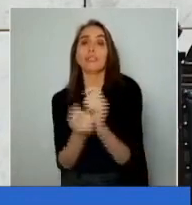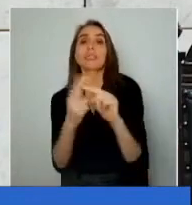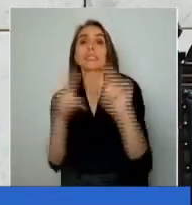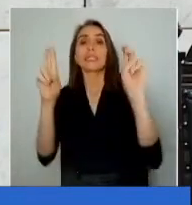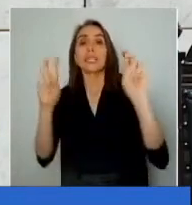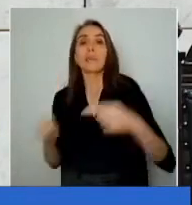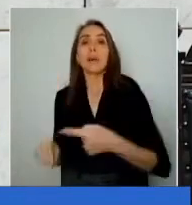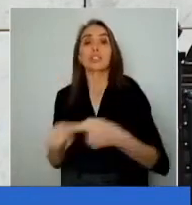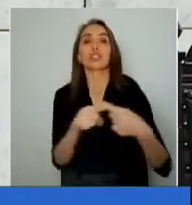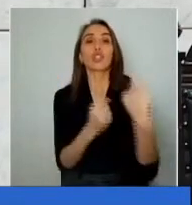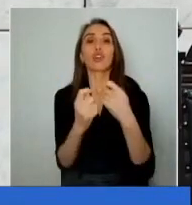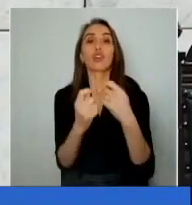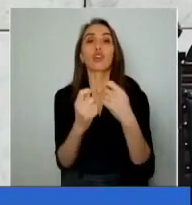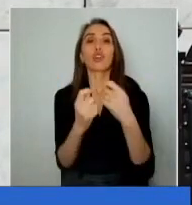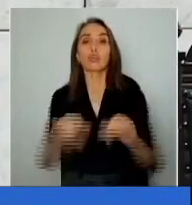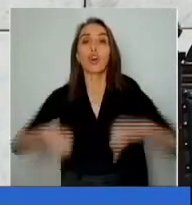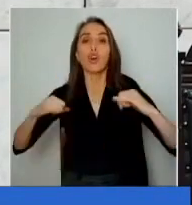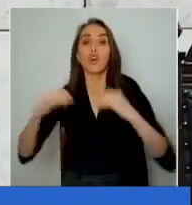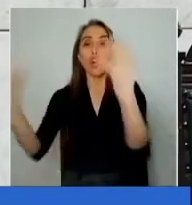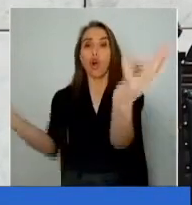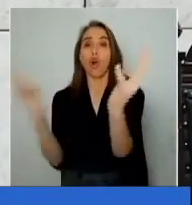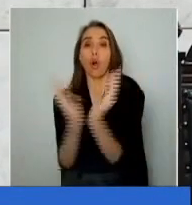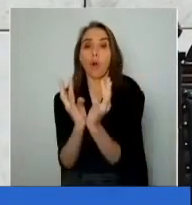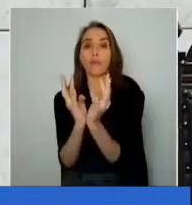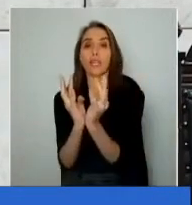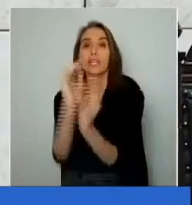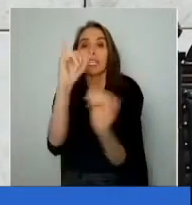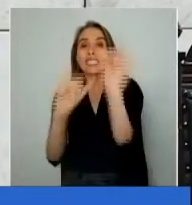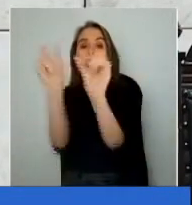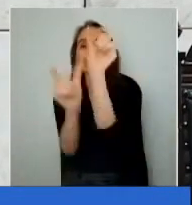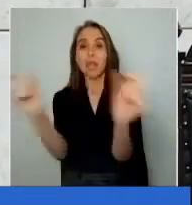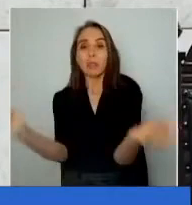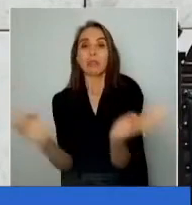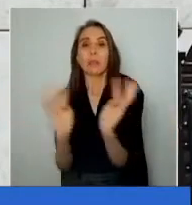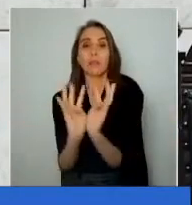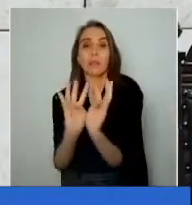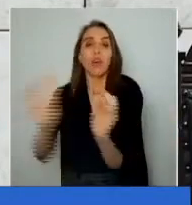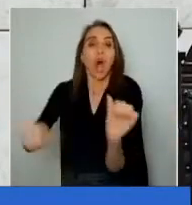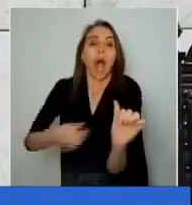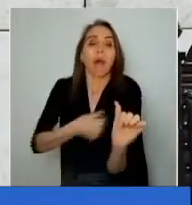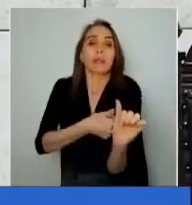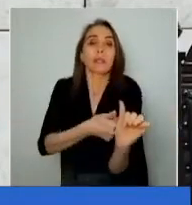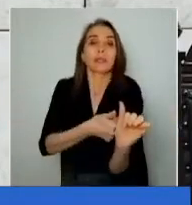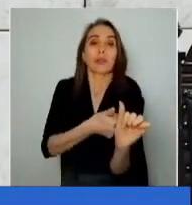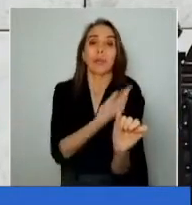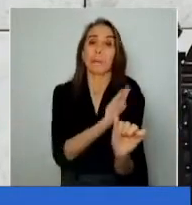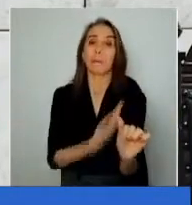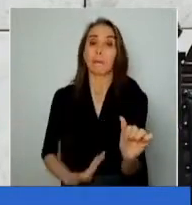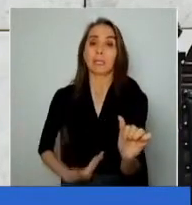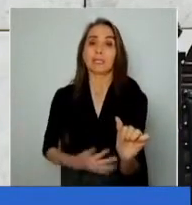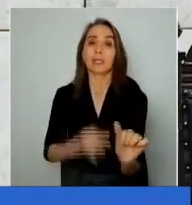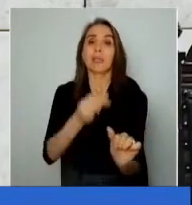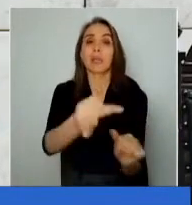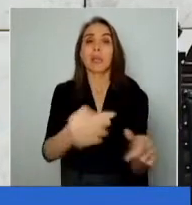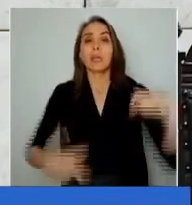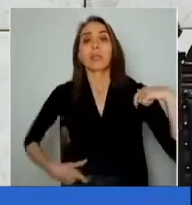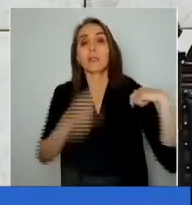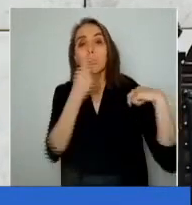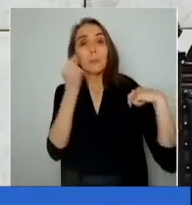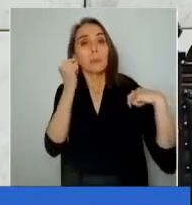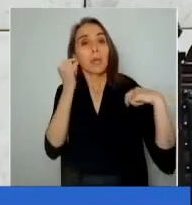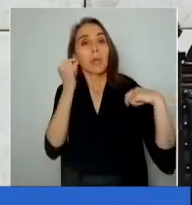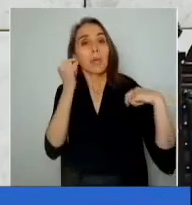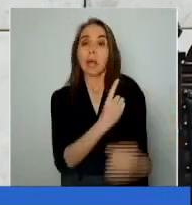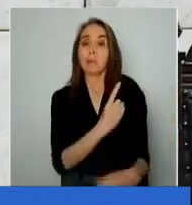la participación de jóvenes y de científicos para que asesoren al presidente que venga o presidenta que venga